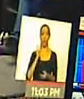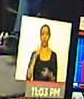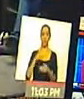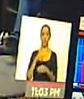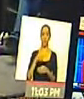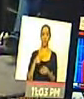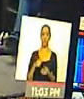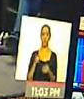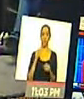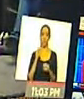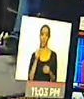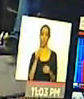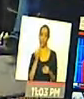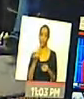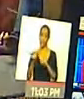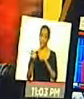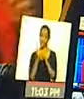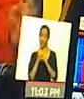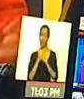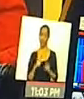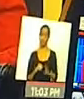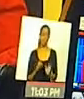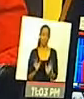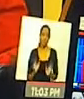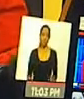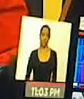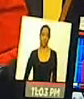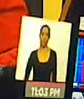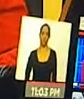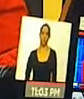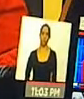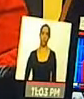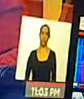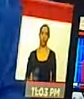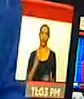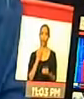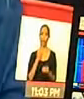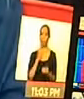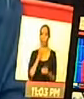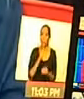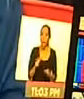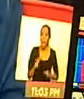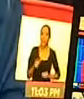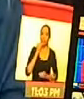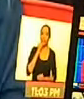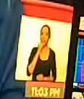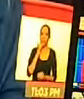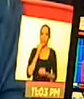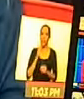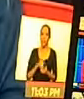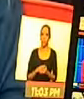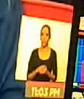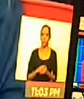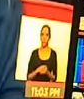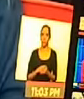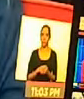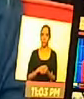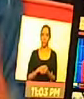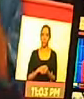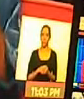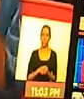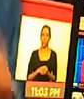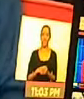más cerca. Sí, según un algo no le salió bien en el plan y estaba reclamando. Pero está.